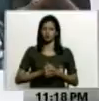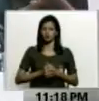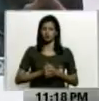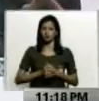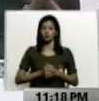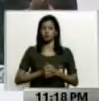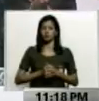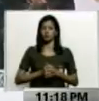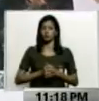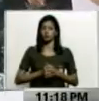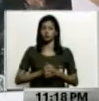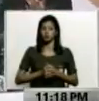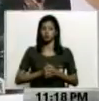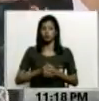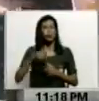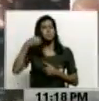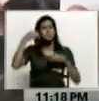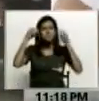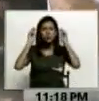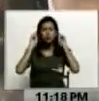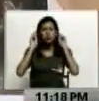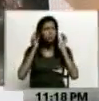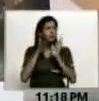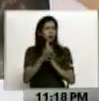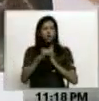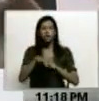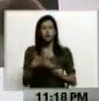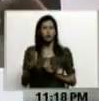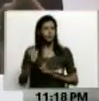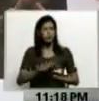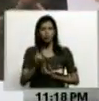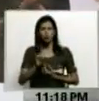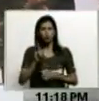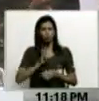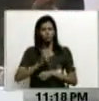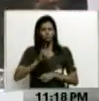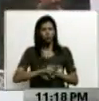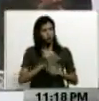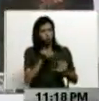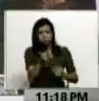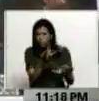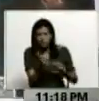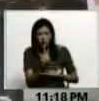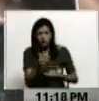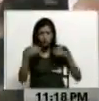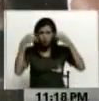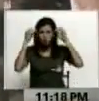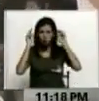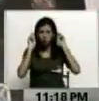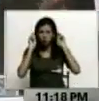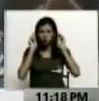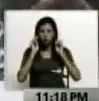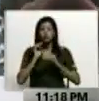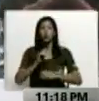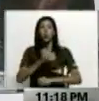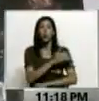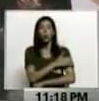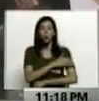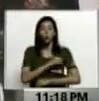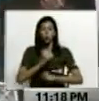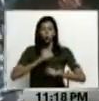est señora María cor la María Corina Dónde está Qué pasó hoy no lo invitaron no la invitaste